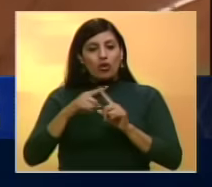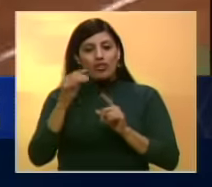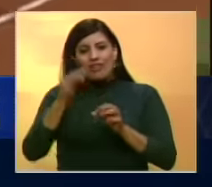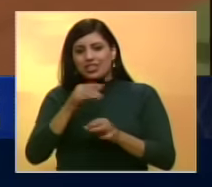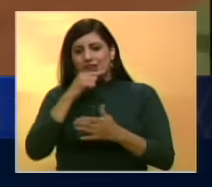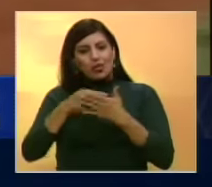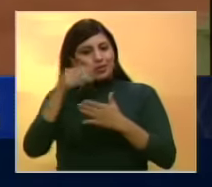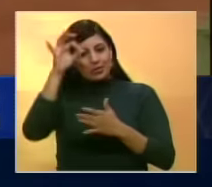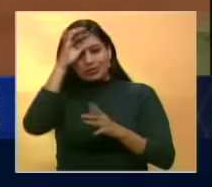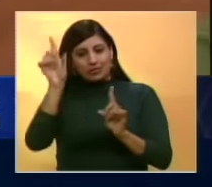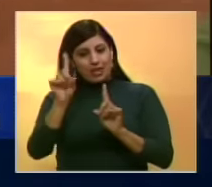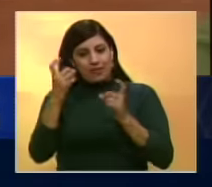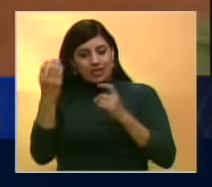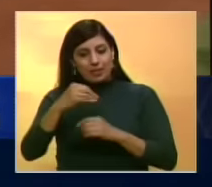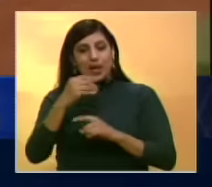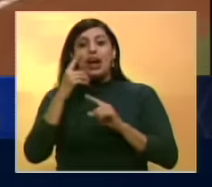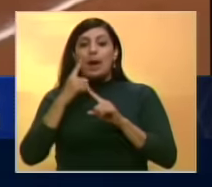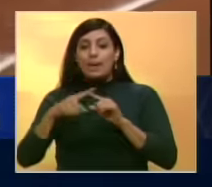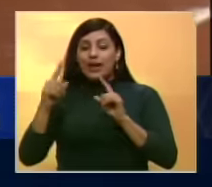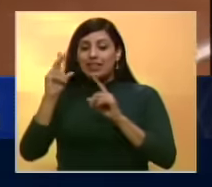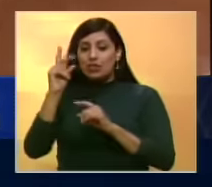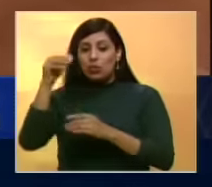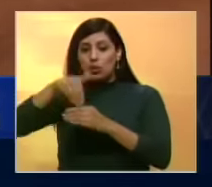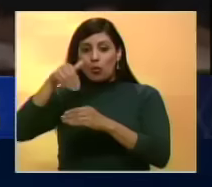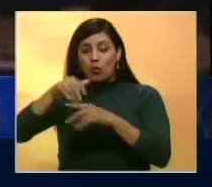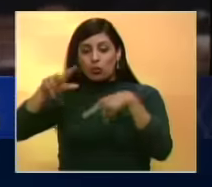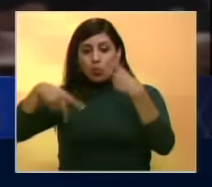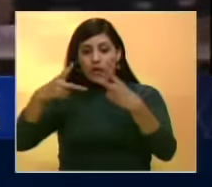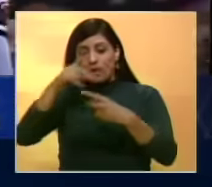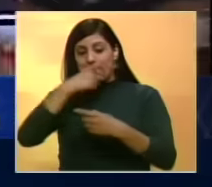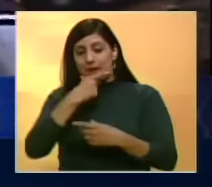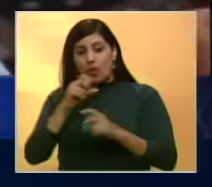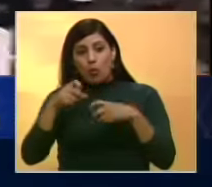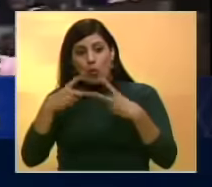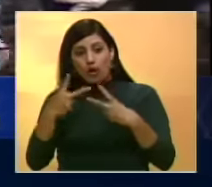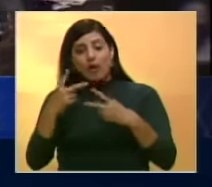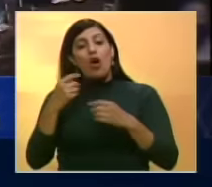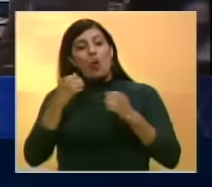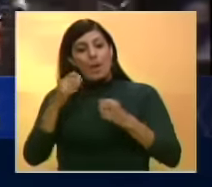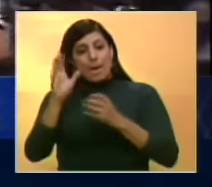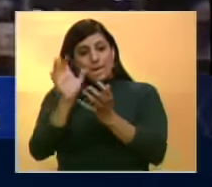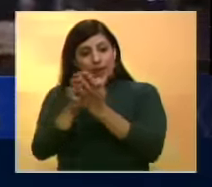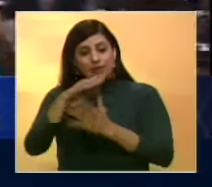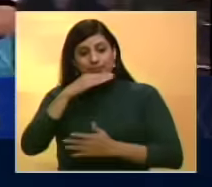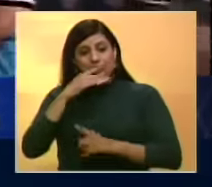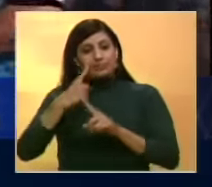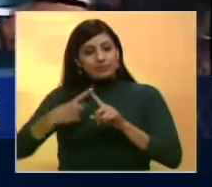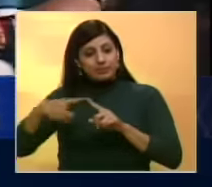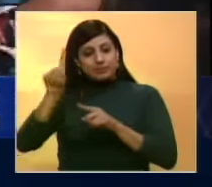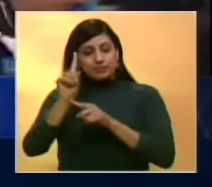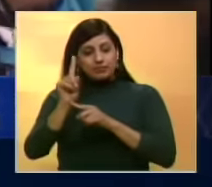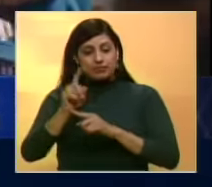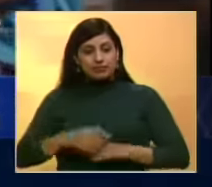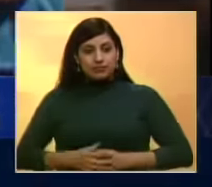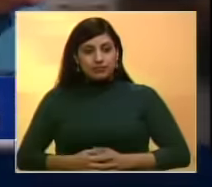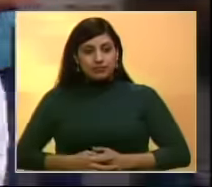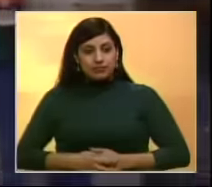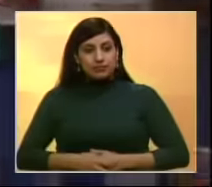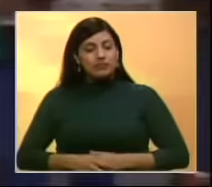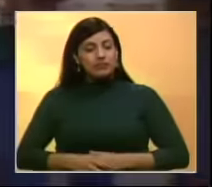parte la directiva que Cuto segundo la votación al novato del año ya había reforzado abad de Margarita durante la primera ronda de postemporada